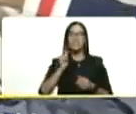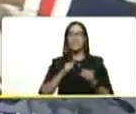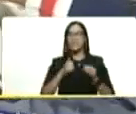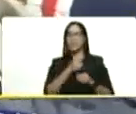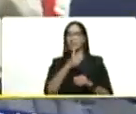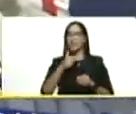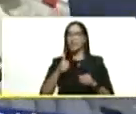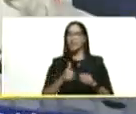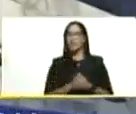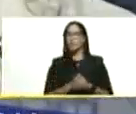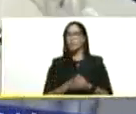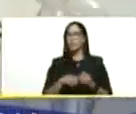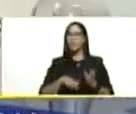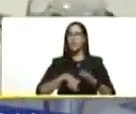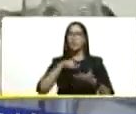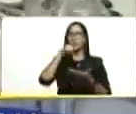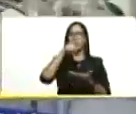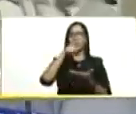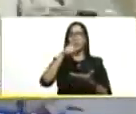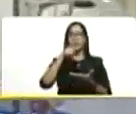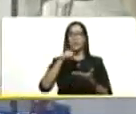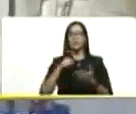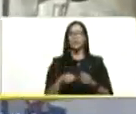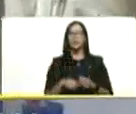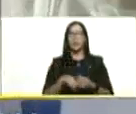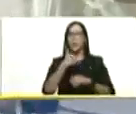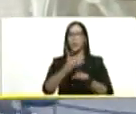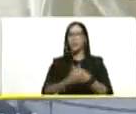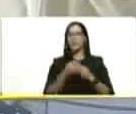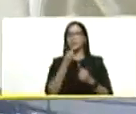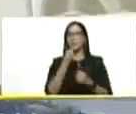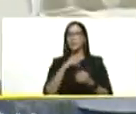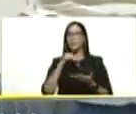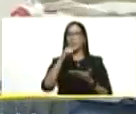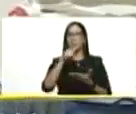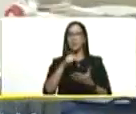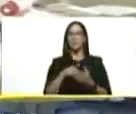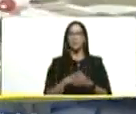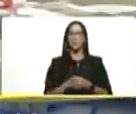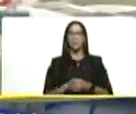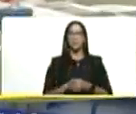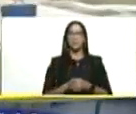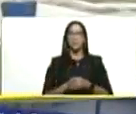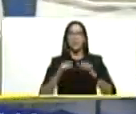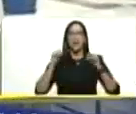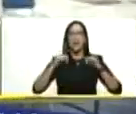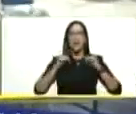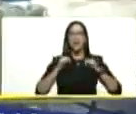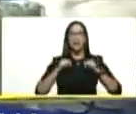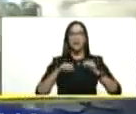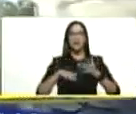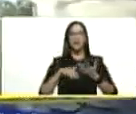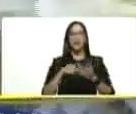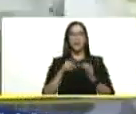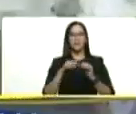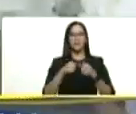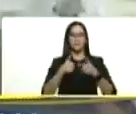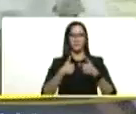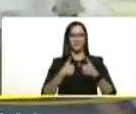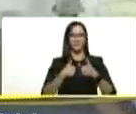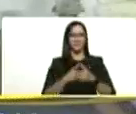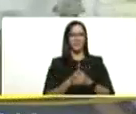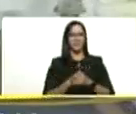combos de los módulos de alimentación CLA. Nos encontramos en la zona industrial, acá en esta planta. Recordemos, presidente,